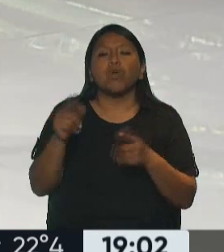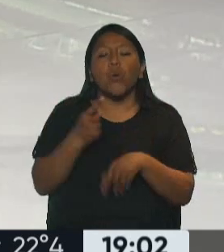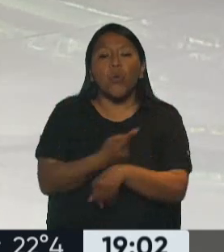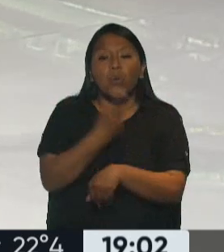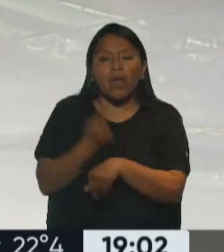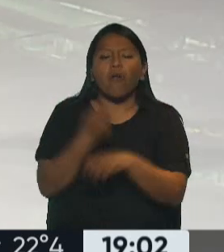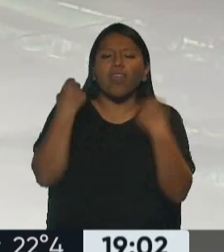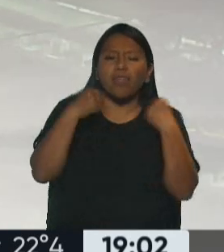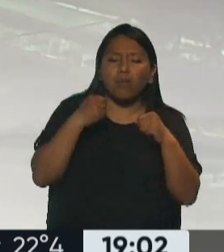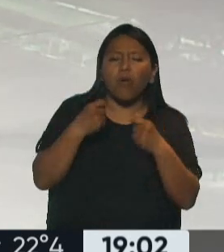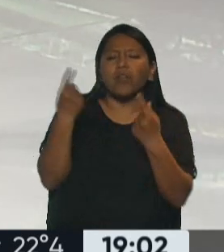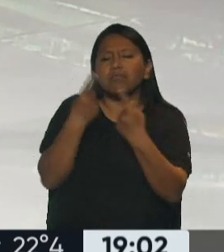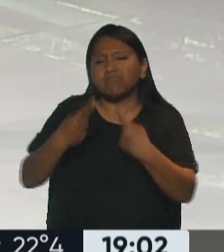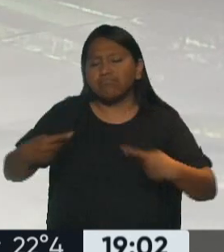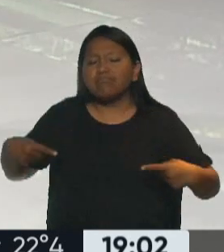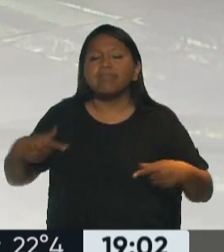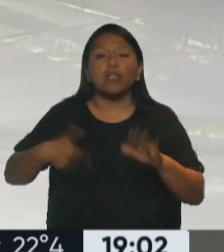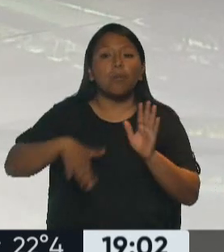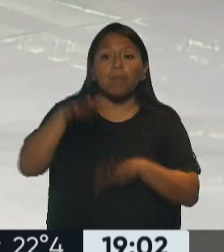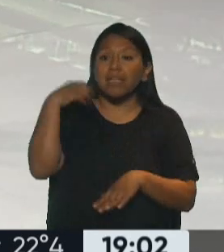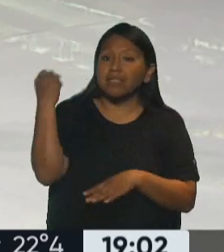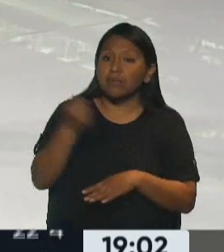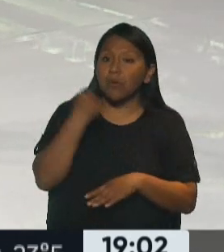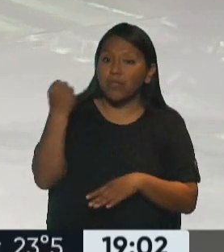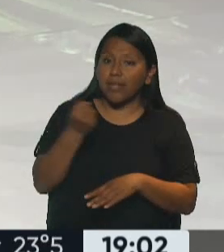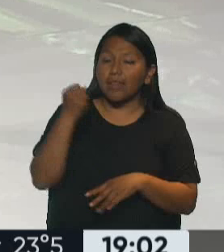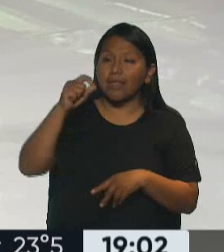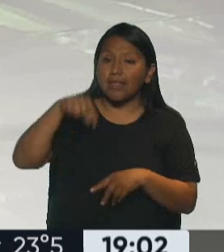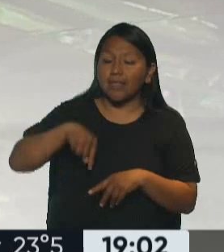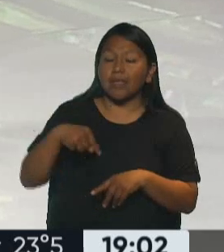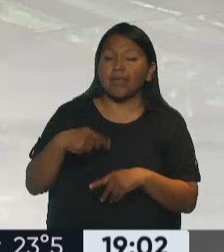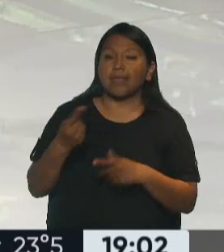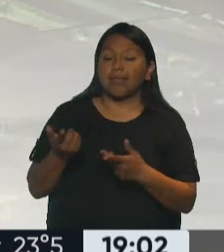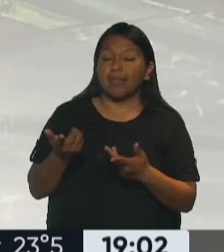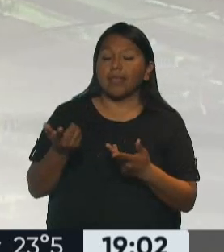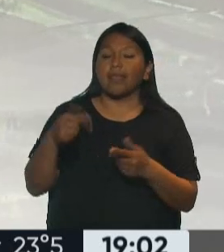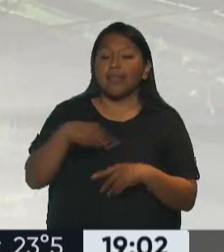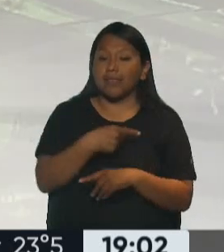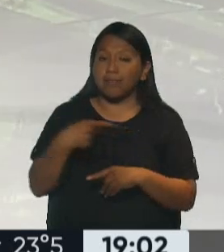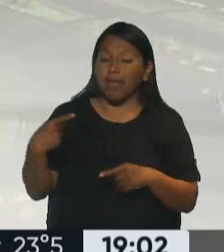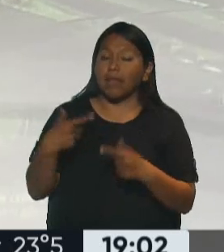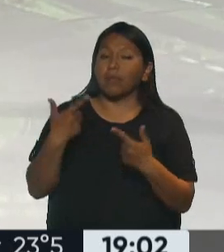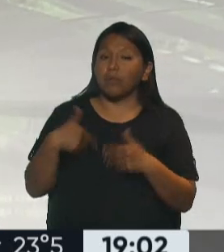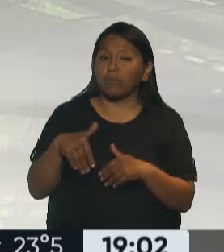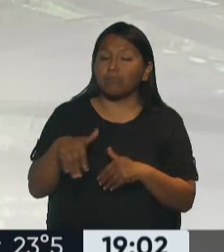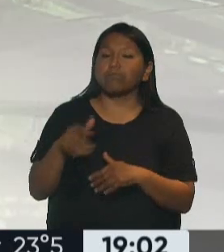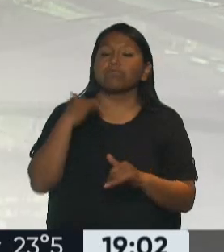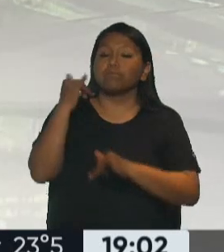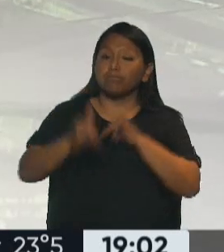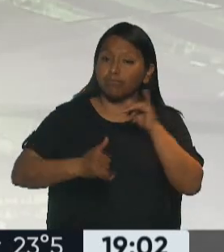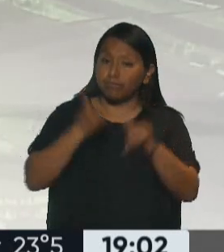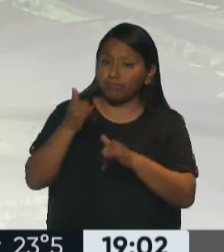con deportes, con espectáculos y lo más importante de este sábado y lo que se viene en la semana. Por eso ya mismo comenzamos a desarrollar la